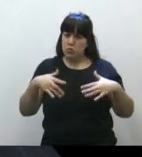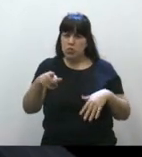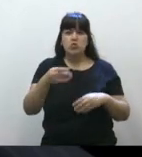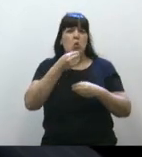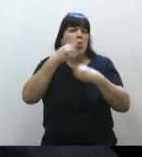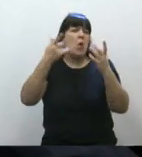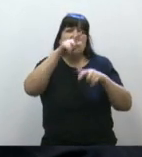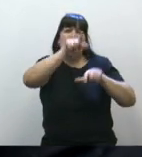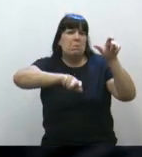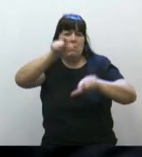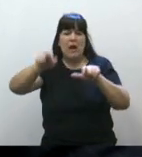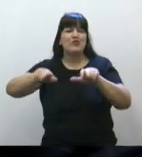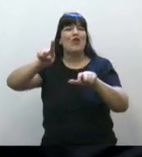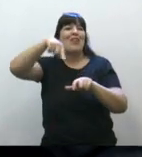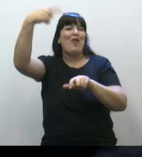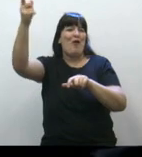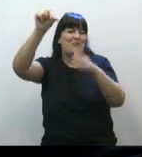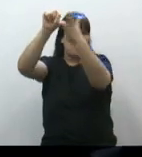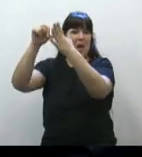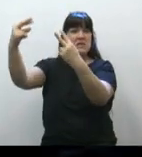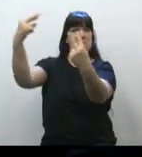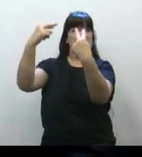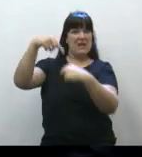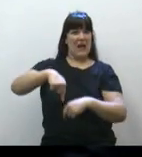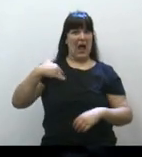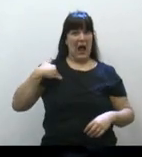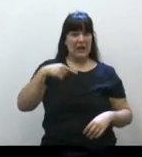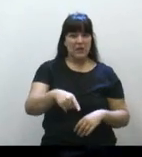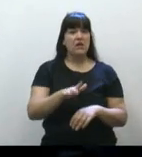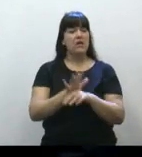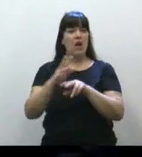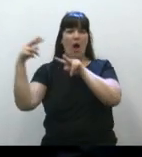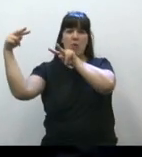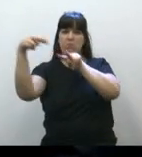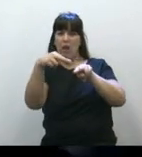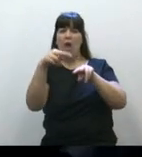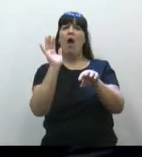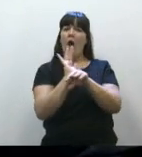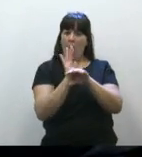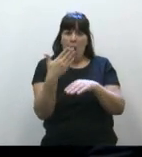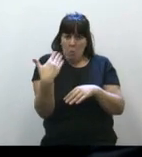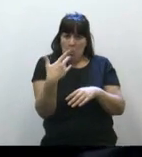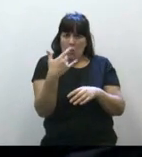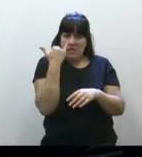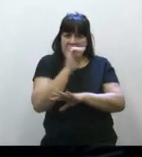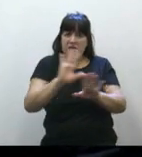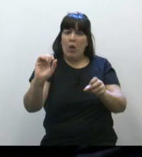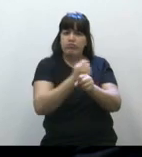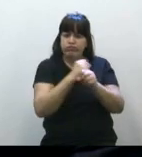ciudadano que mira de afuera a la argentina mira que hemos votado el matrimonio igualitario